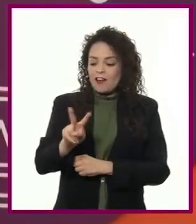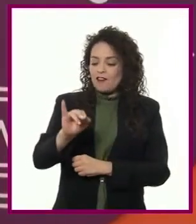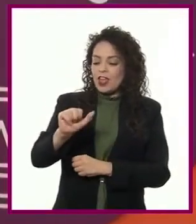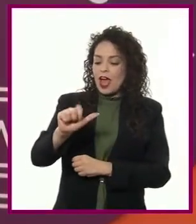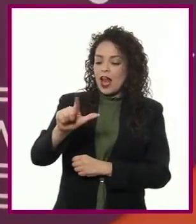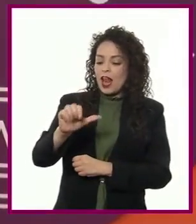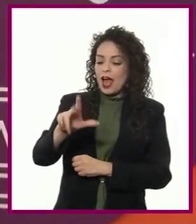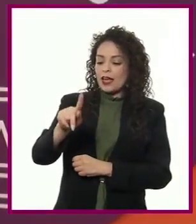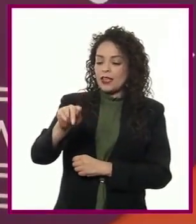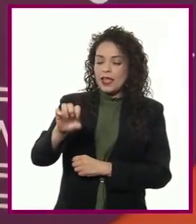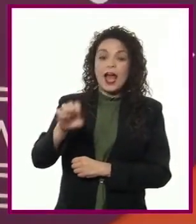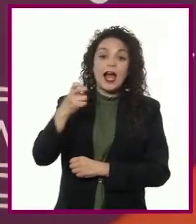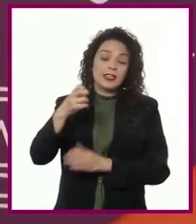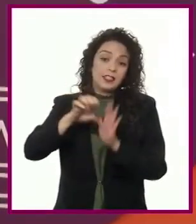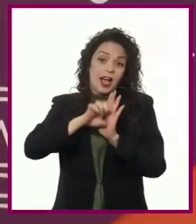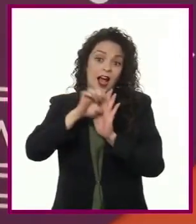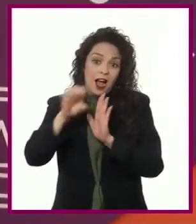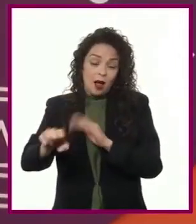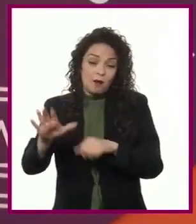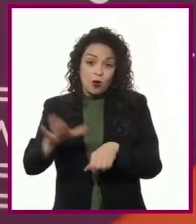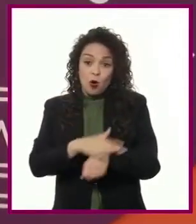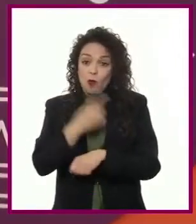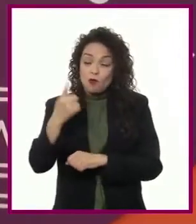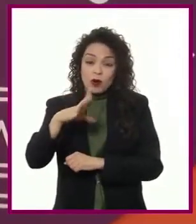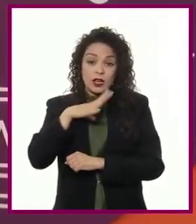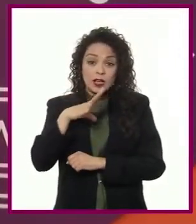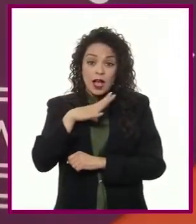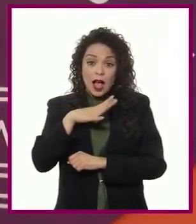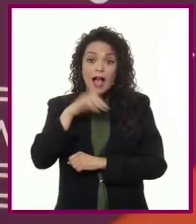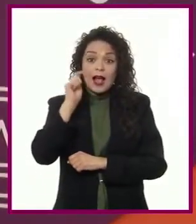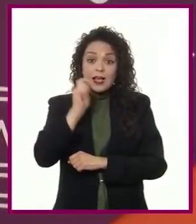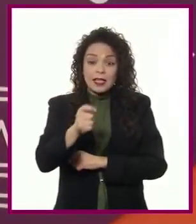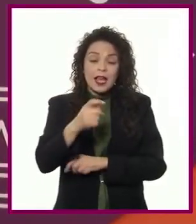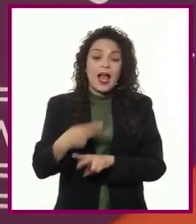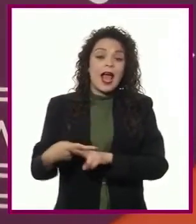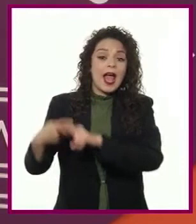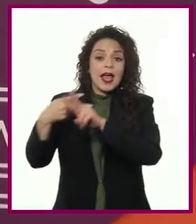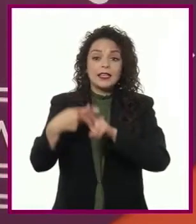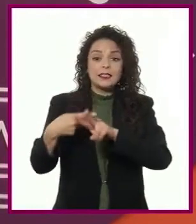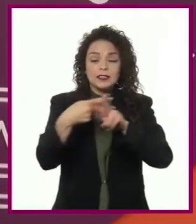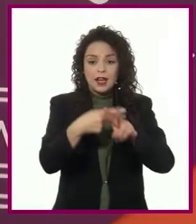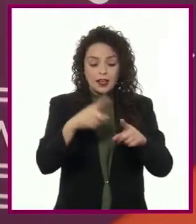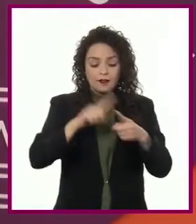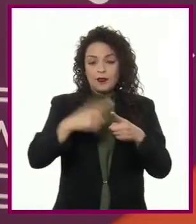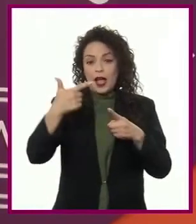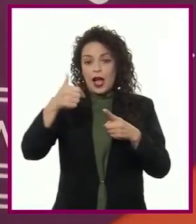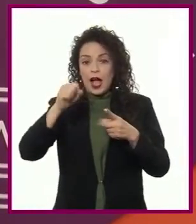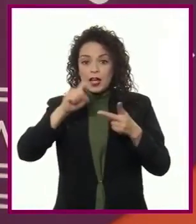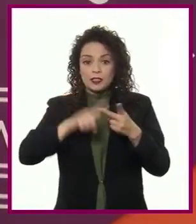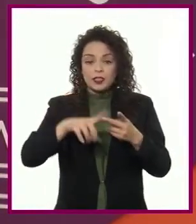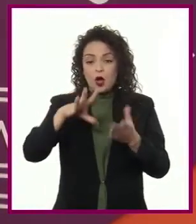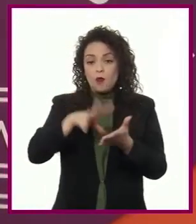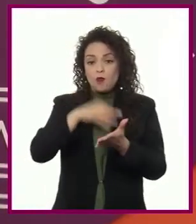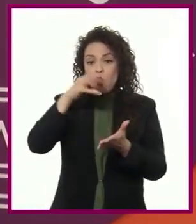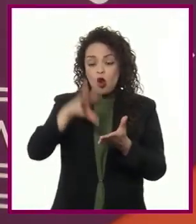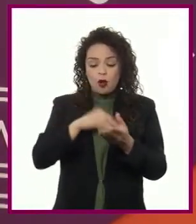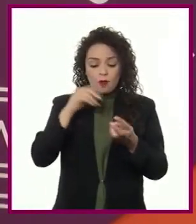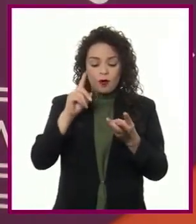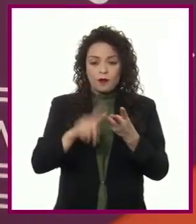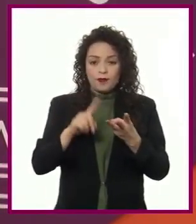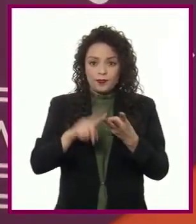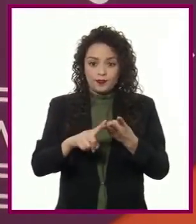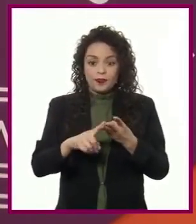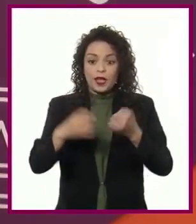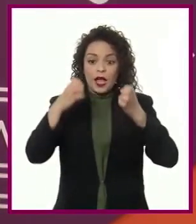ejemplo muy común, ya que principalmente está formada por estrellas, gas y polvo interestelar que